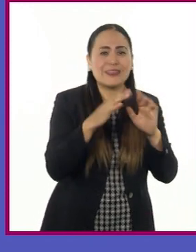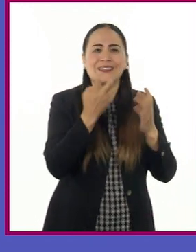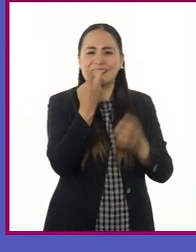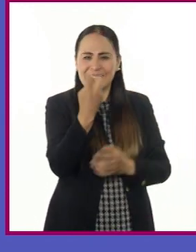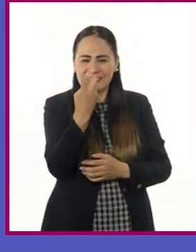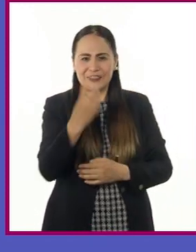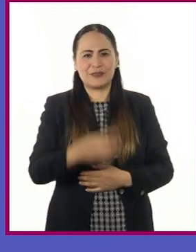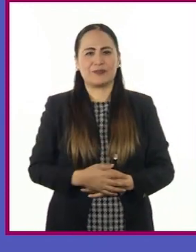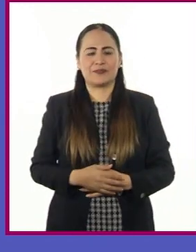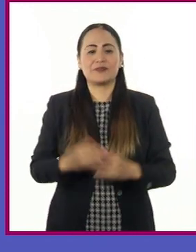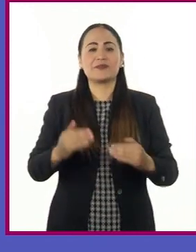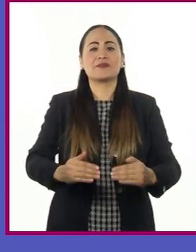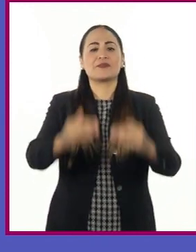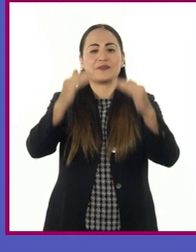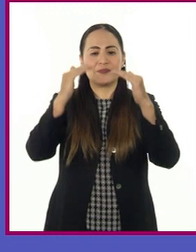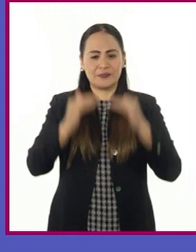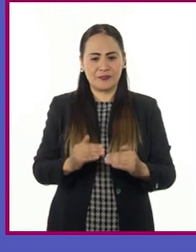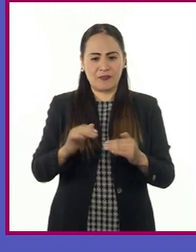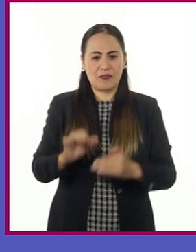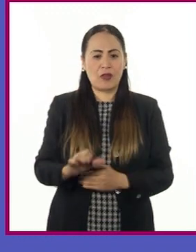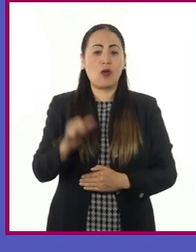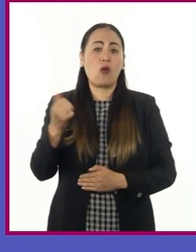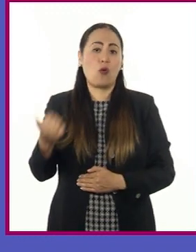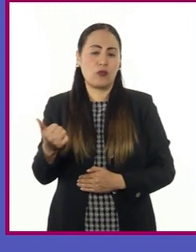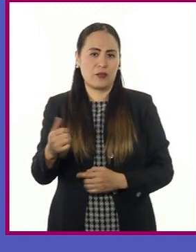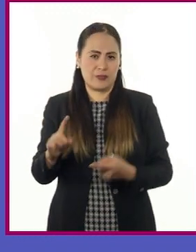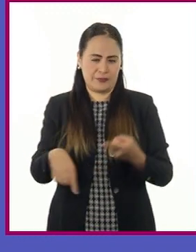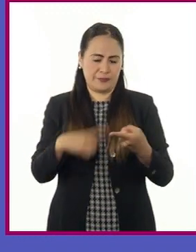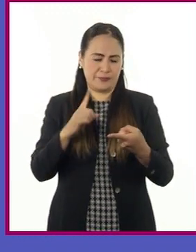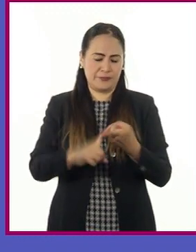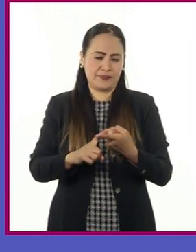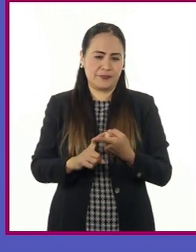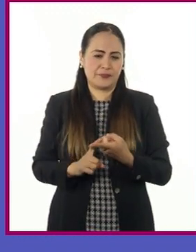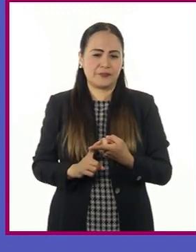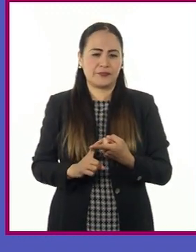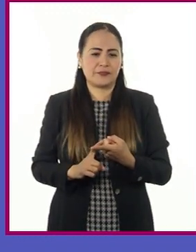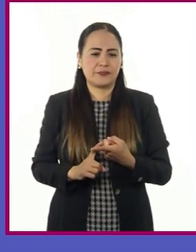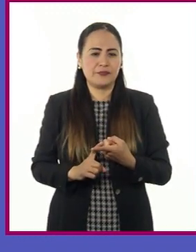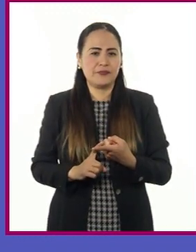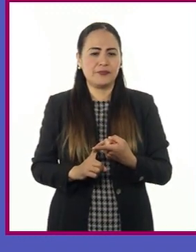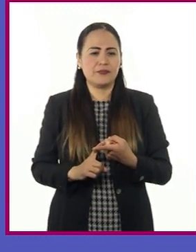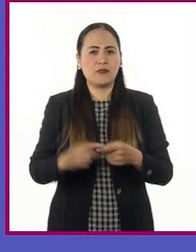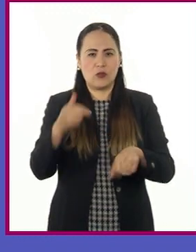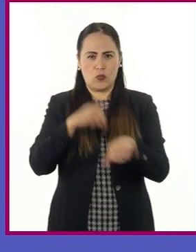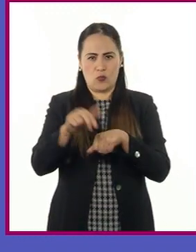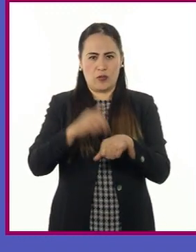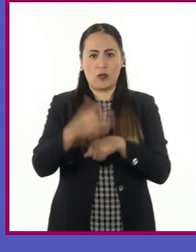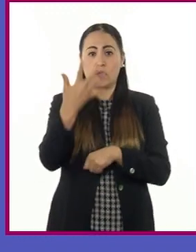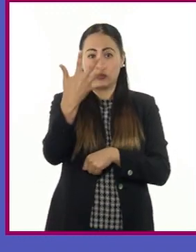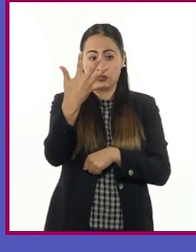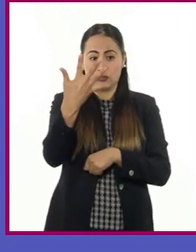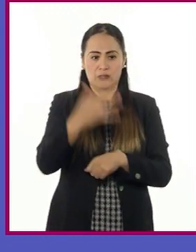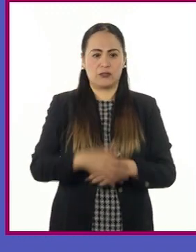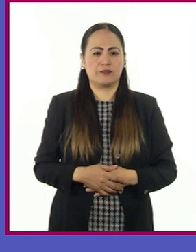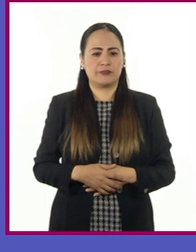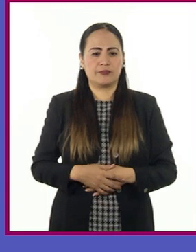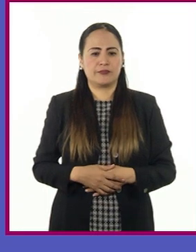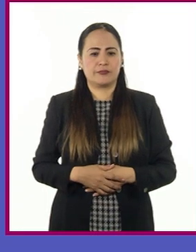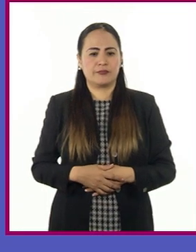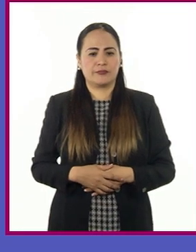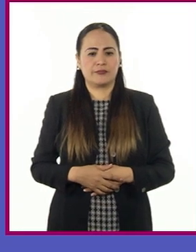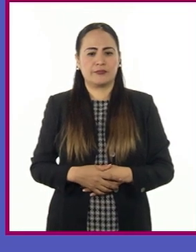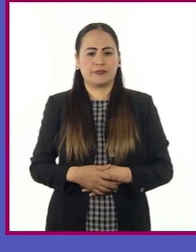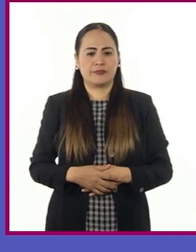Ahora revisemos dos figuras retóricas más. Por ejemplo, el verso 5. Si al imán de